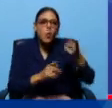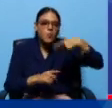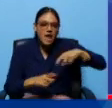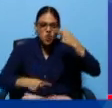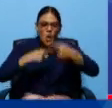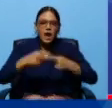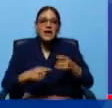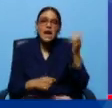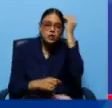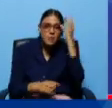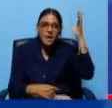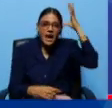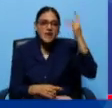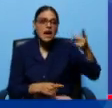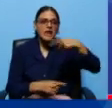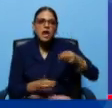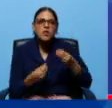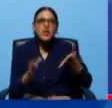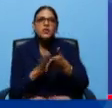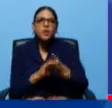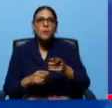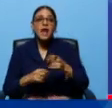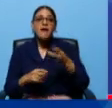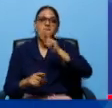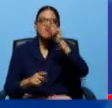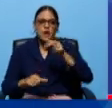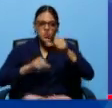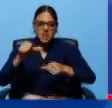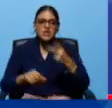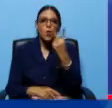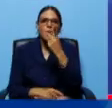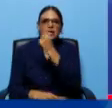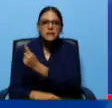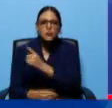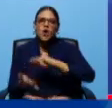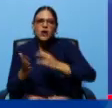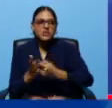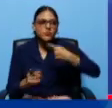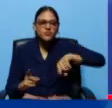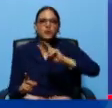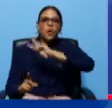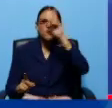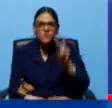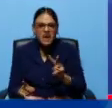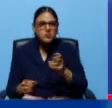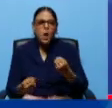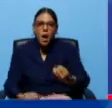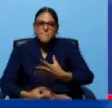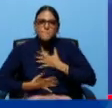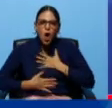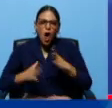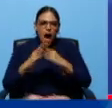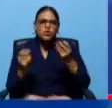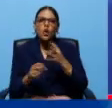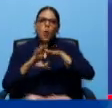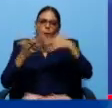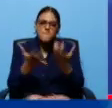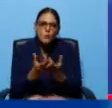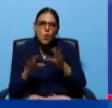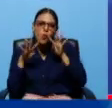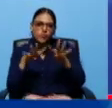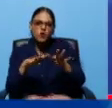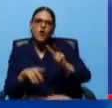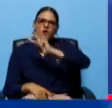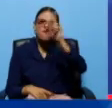genial, lo que va a ser la Venezuela del siglo XXI, que va a ser una Venezuela que va a asombrar al mundo. Una